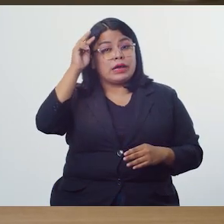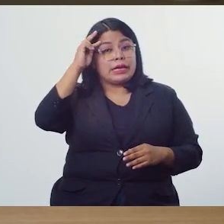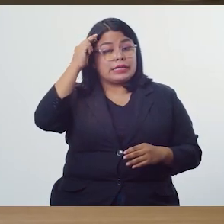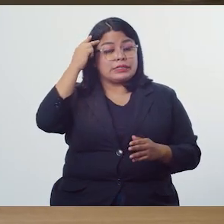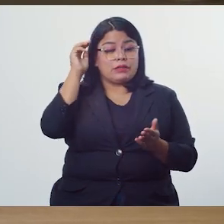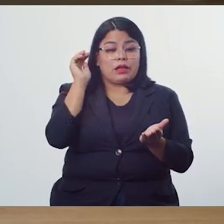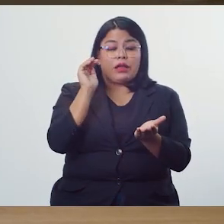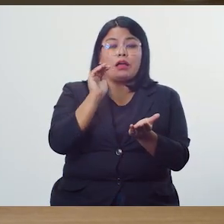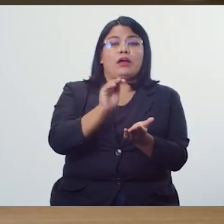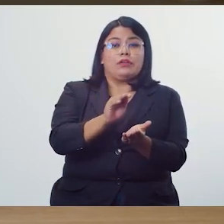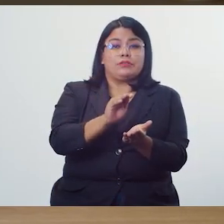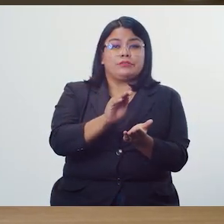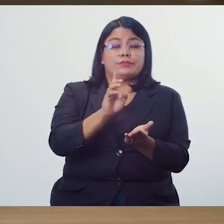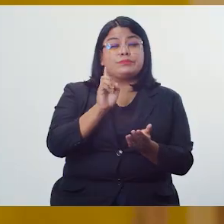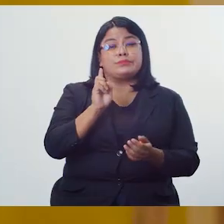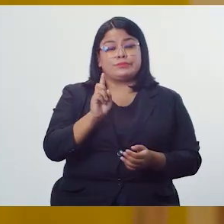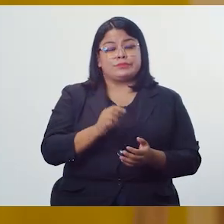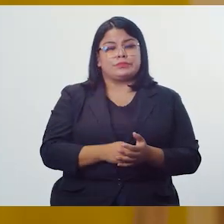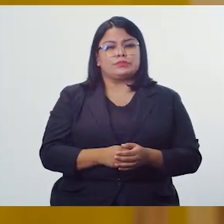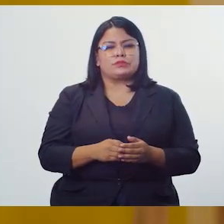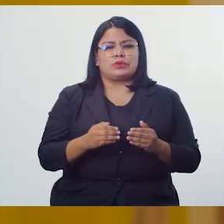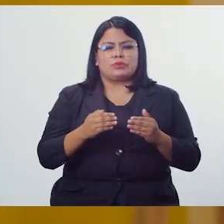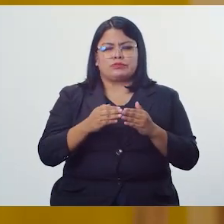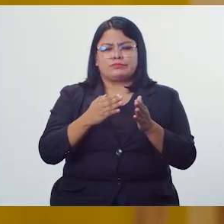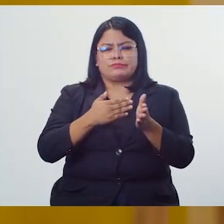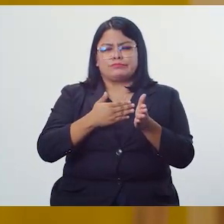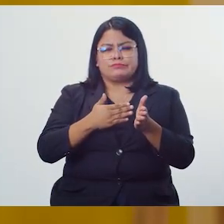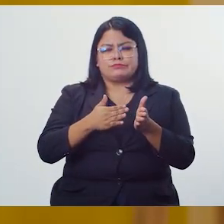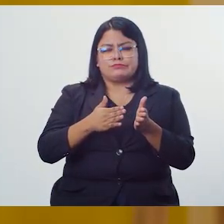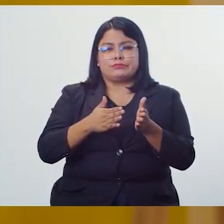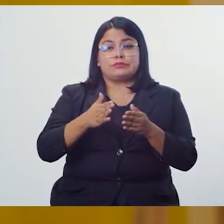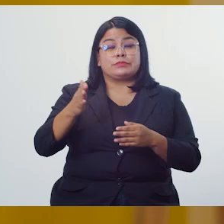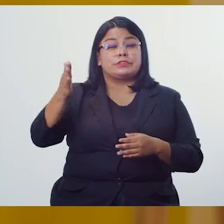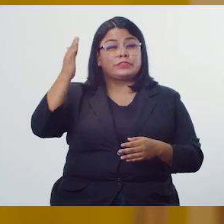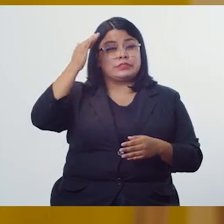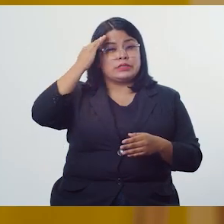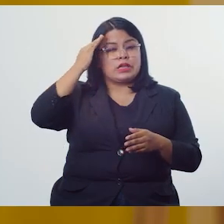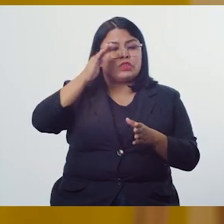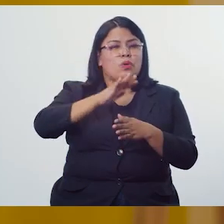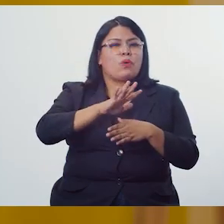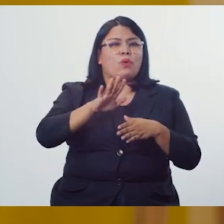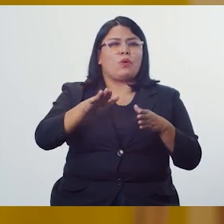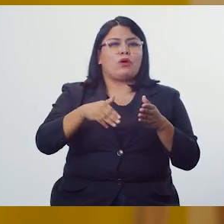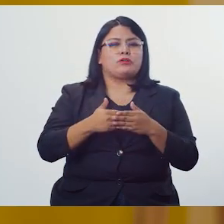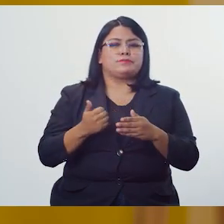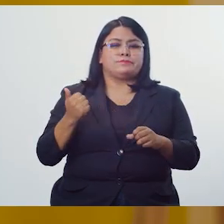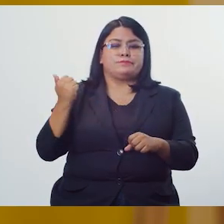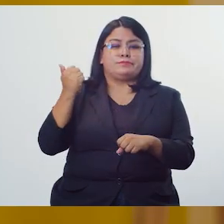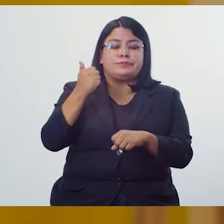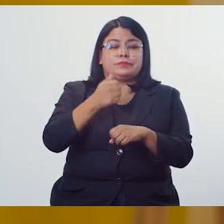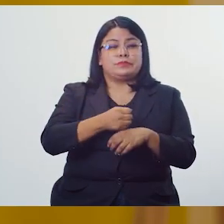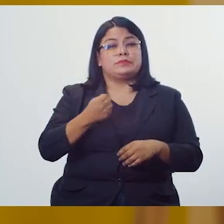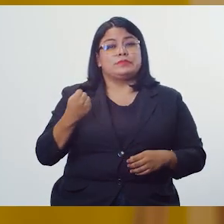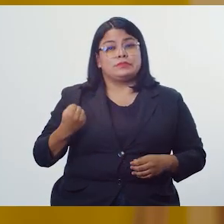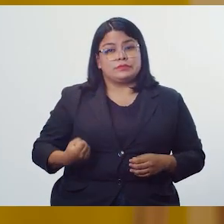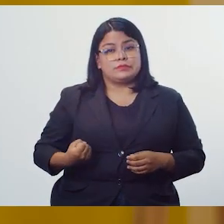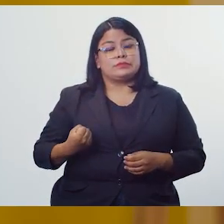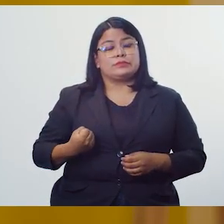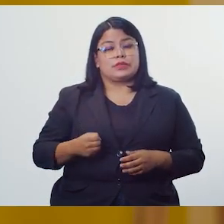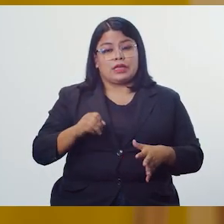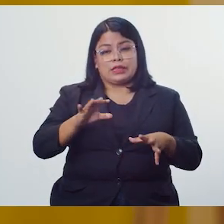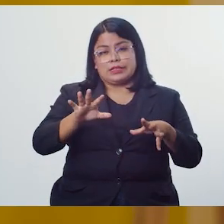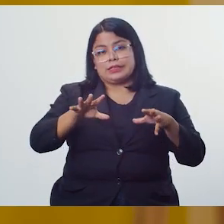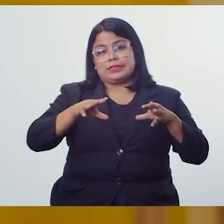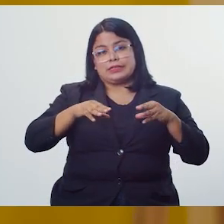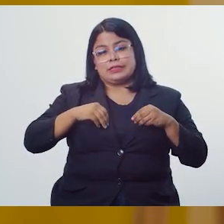unidad. Además, la entrada de unidad contiene los saberes que deberá consolidarlo el niño y la niña de